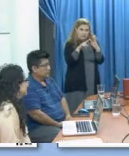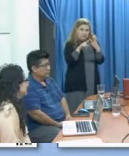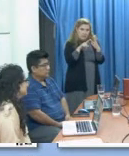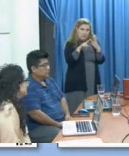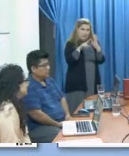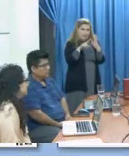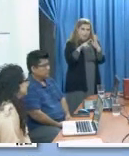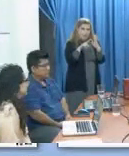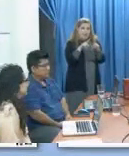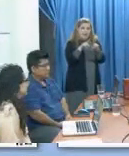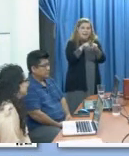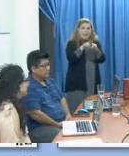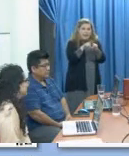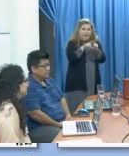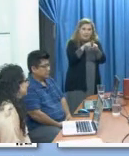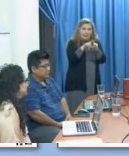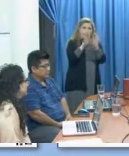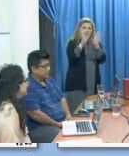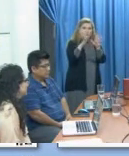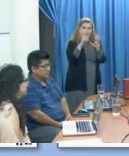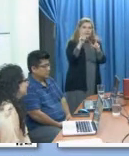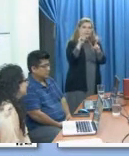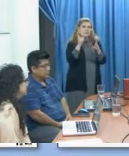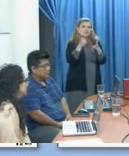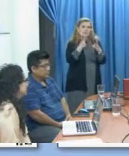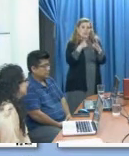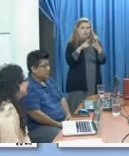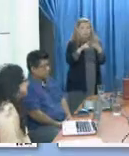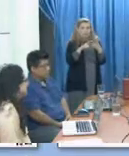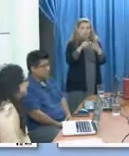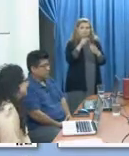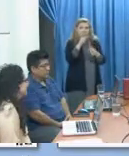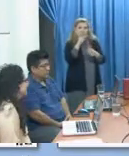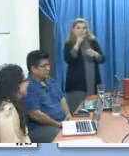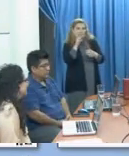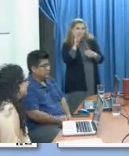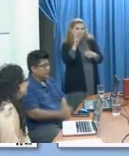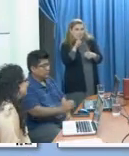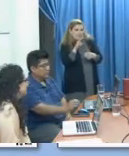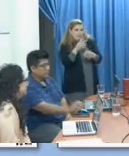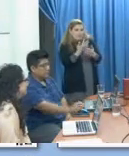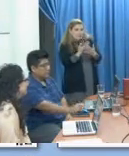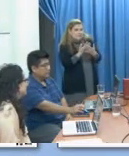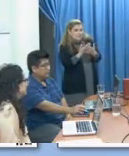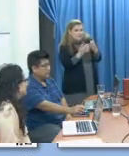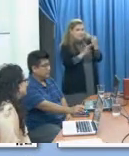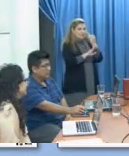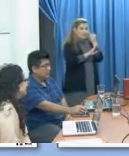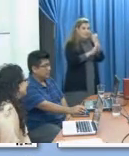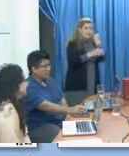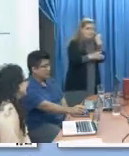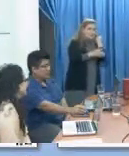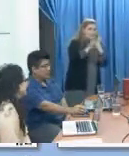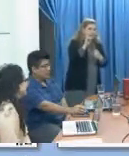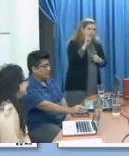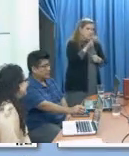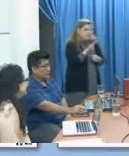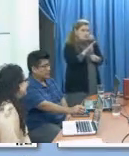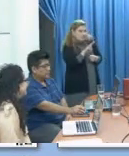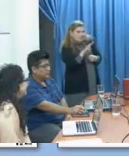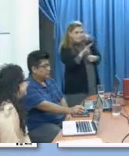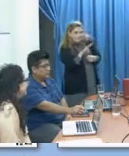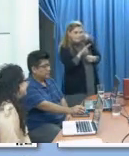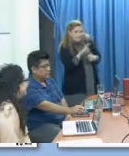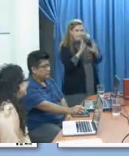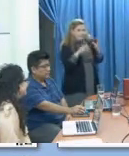que el hermano ya tenía sordera. Entonces los papás están esperando al otro y lo están observando a